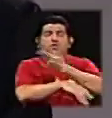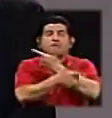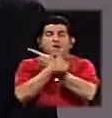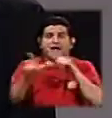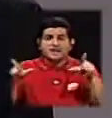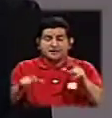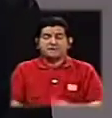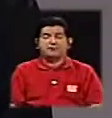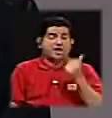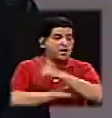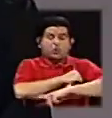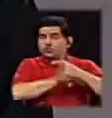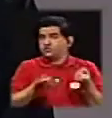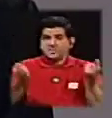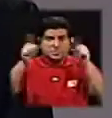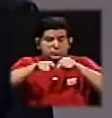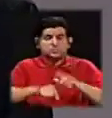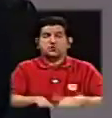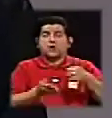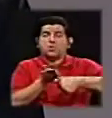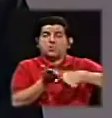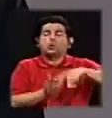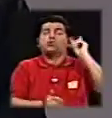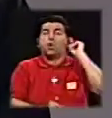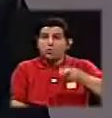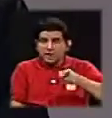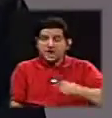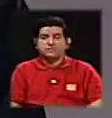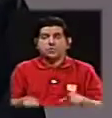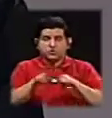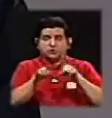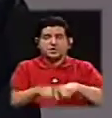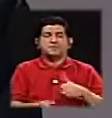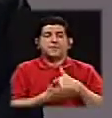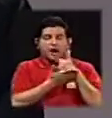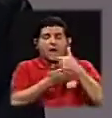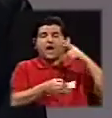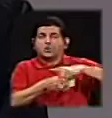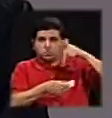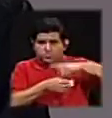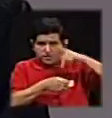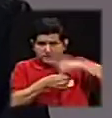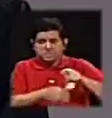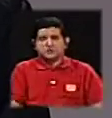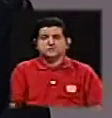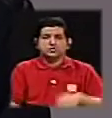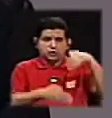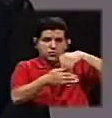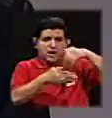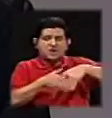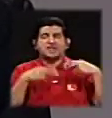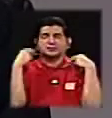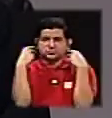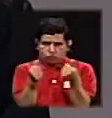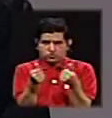otros países no ocurre así, que el voto sea obligatorio, eso incide, favorece la participación, que el registro sea